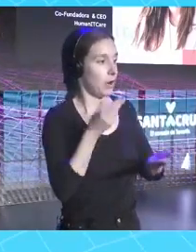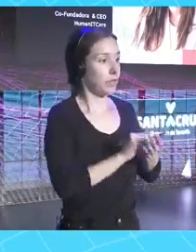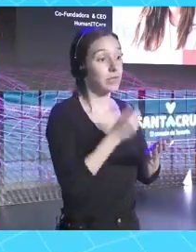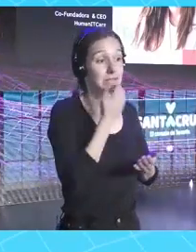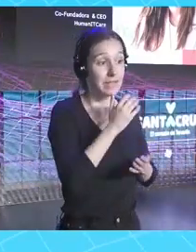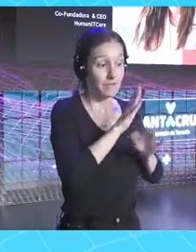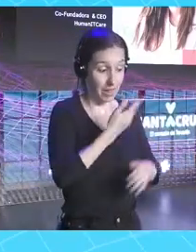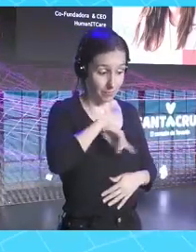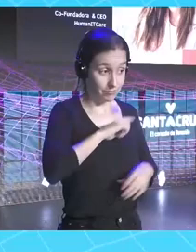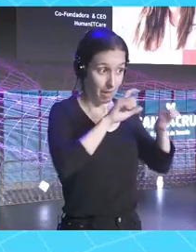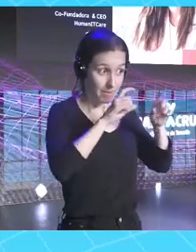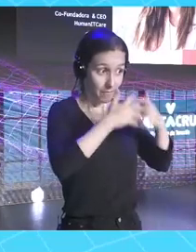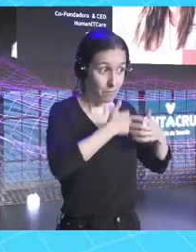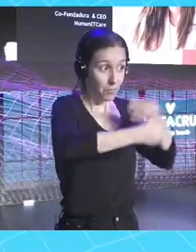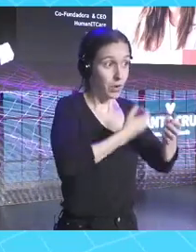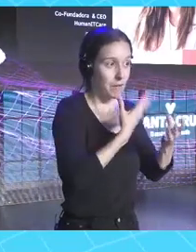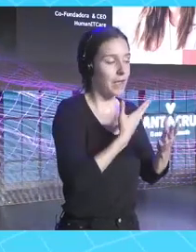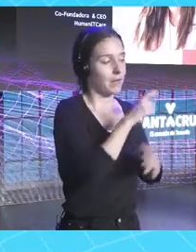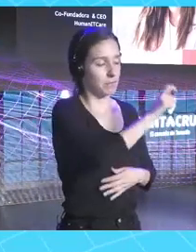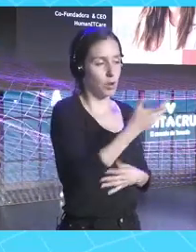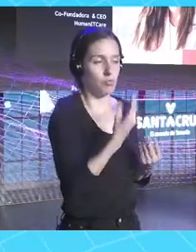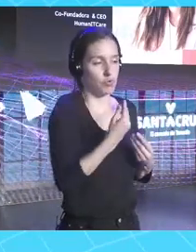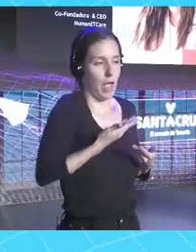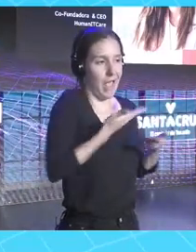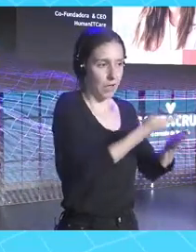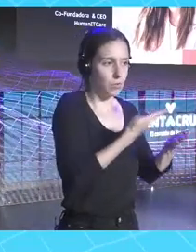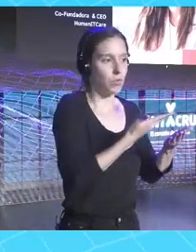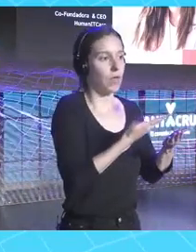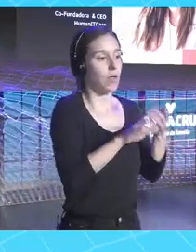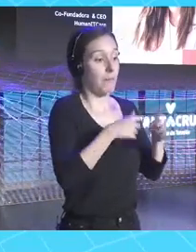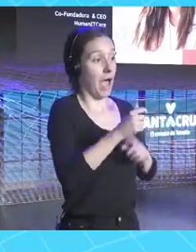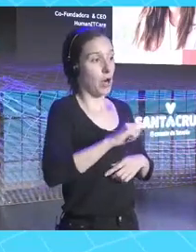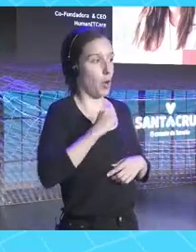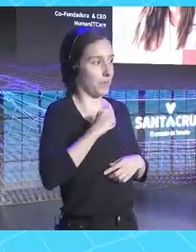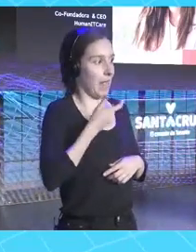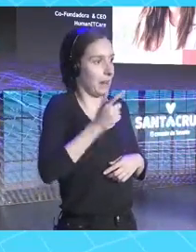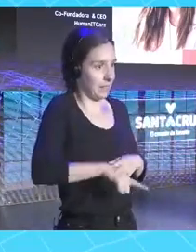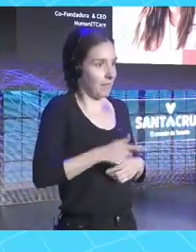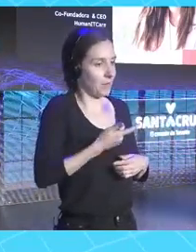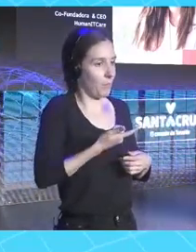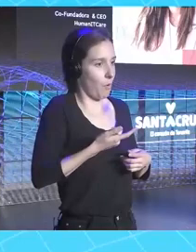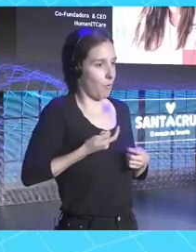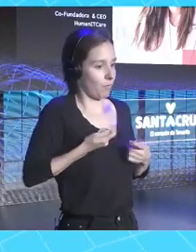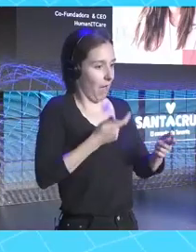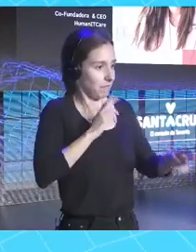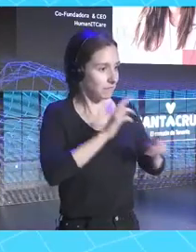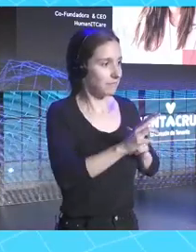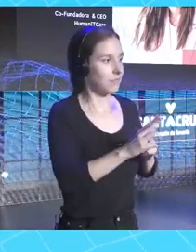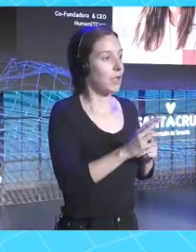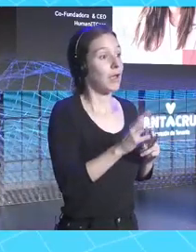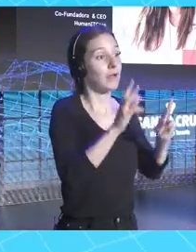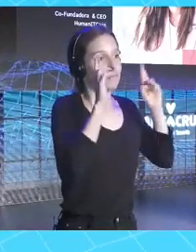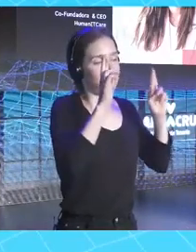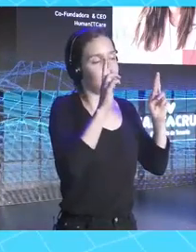estamos ayudando a mucha gente no y estamos creando un impacto en los hospitales de nuestros clientes y quiero pensar que si crecemos va a ser en ese